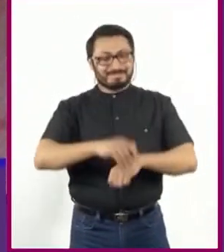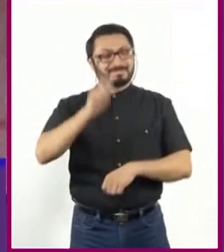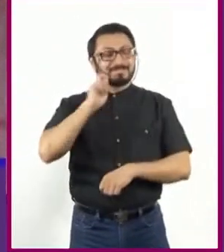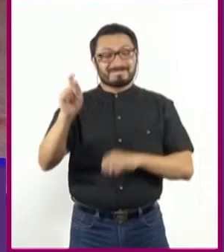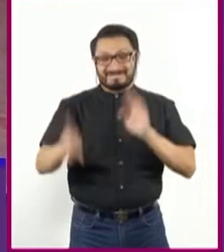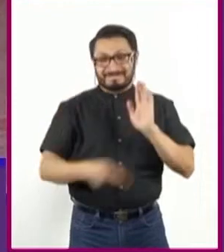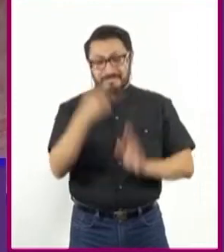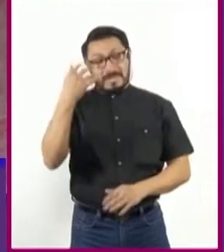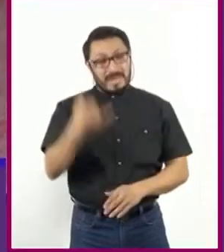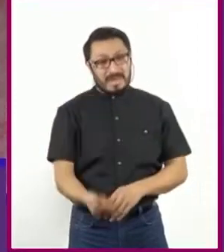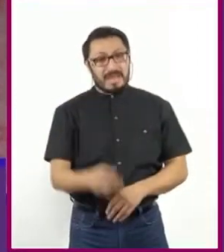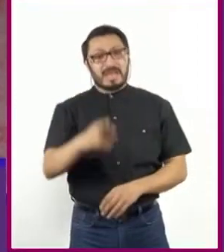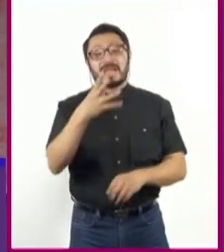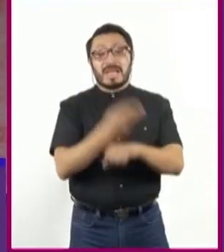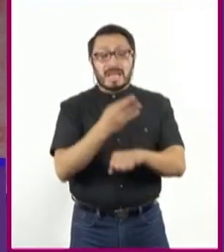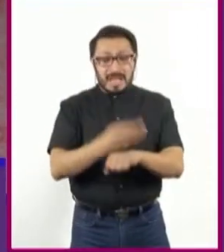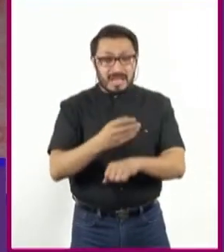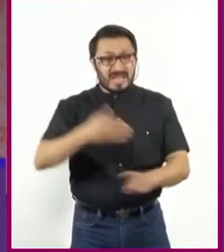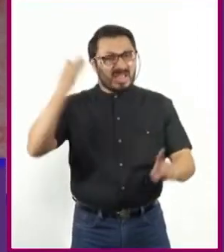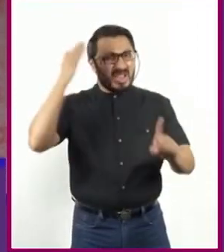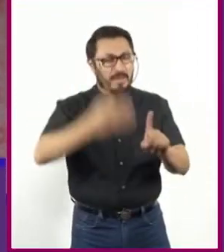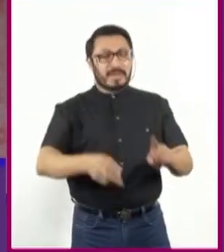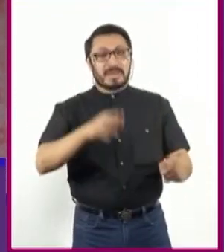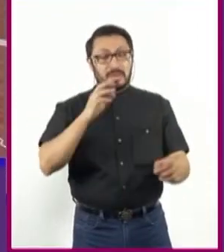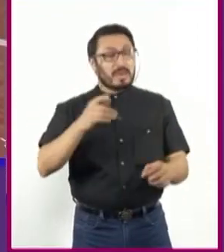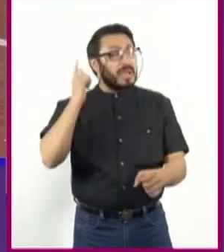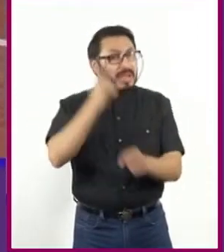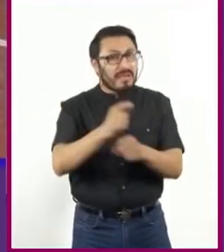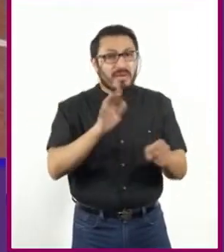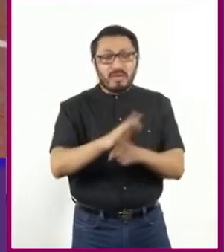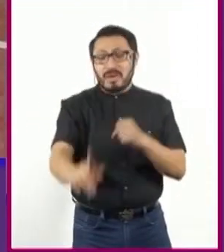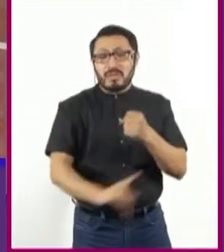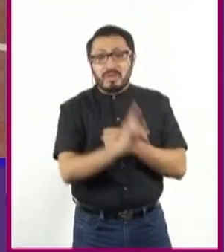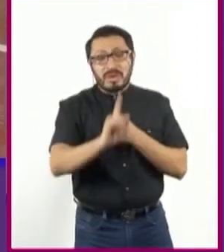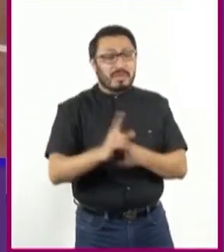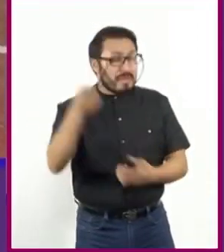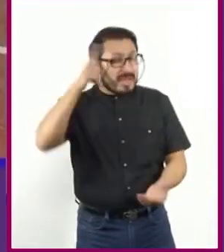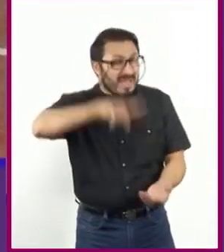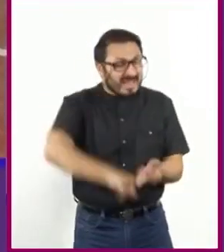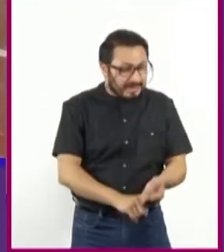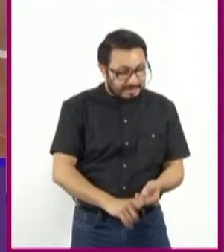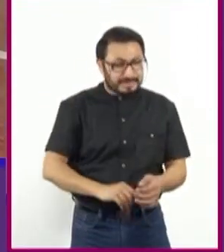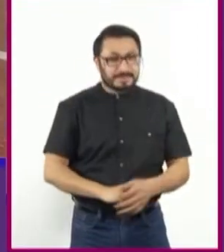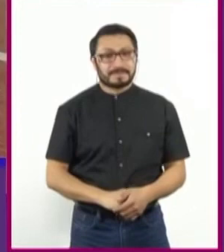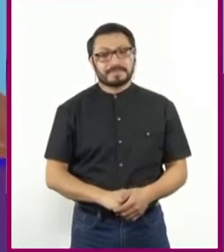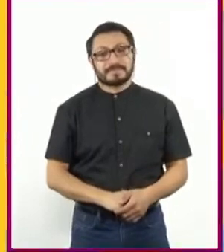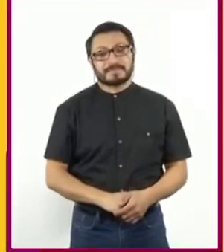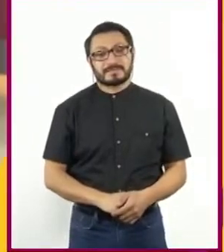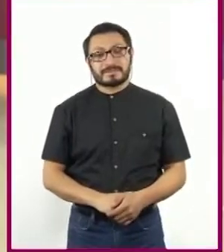la resolución busca llegar a la verdadera raíz del problema, al conflicto que hay detrás de la violencia.